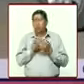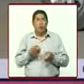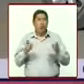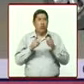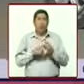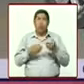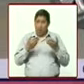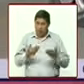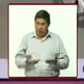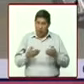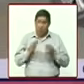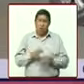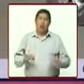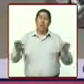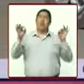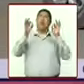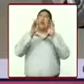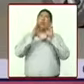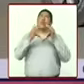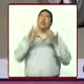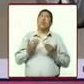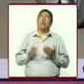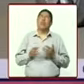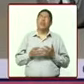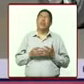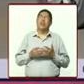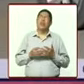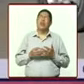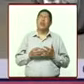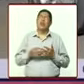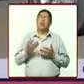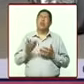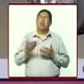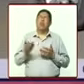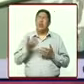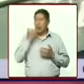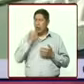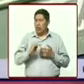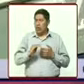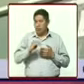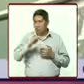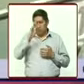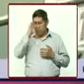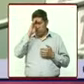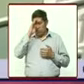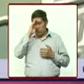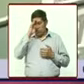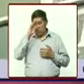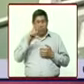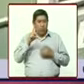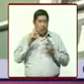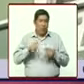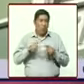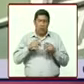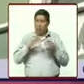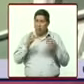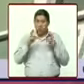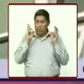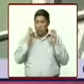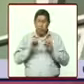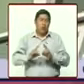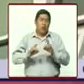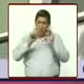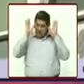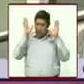hay un caso de relevancia, y en este caso, ¿no?, que existe una menor, y inclusive, ¿no?, una persona que tiene un caso de